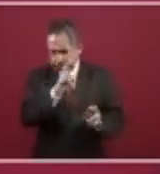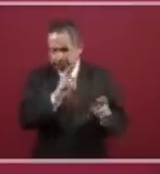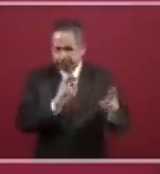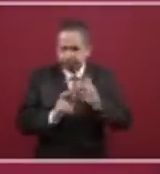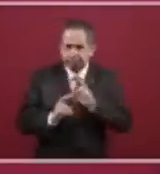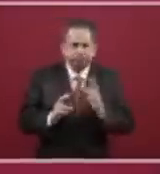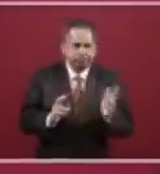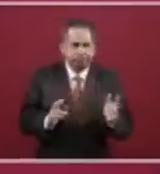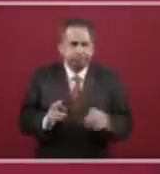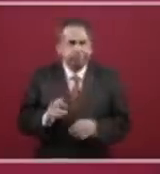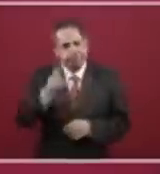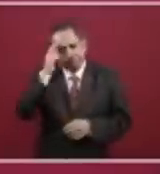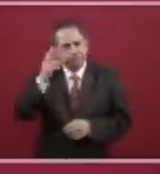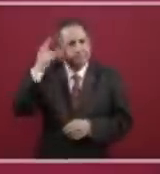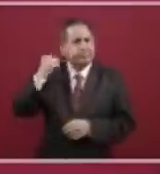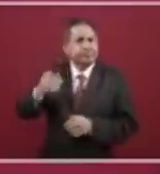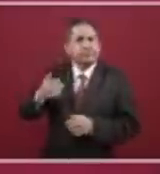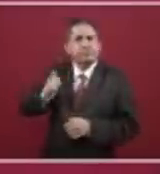histórica